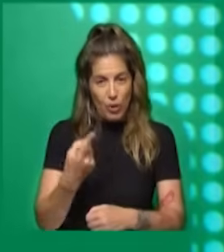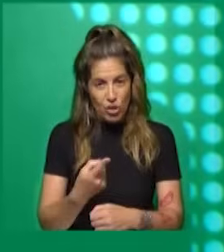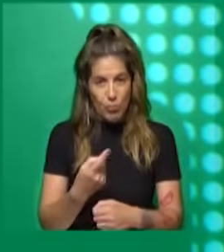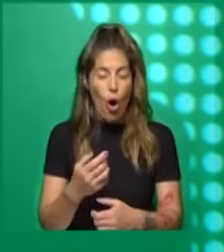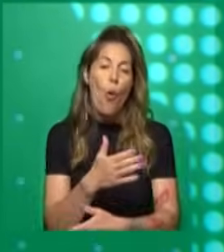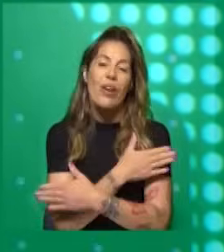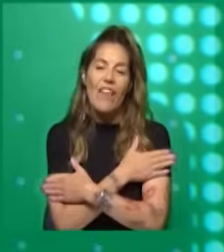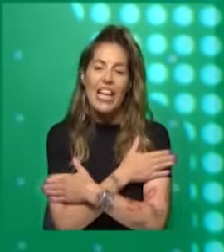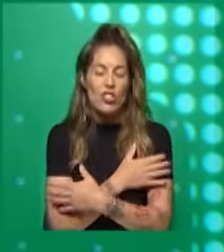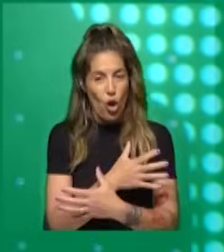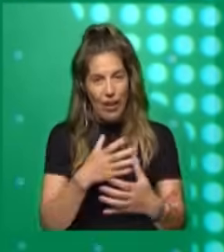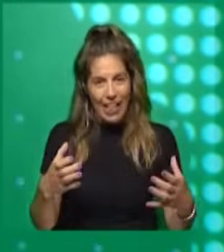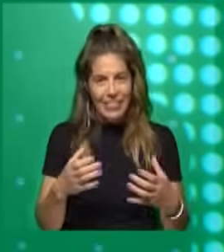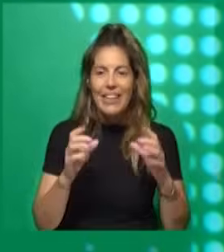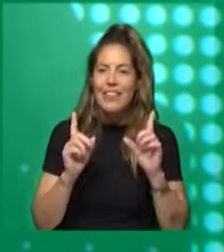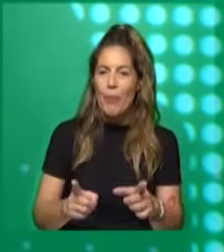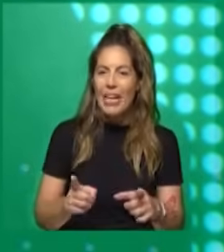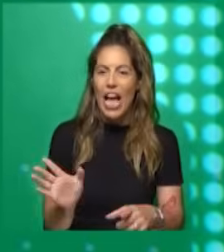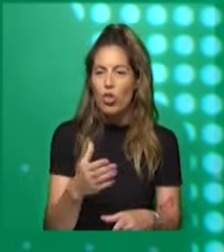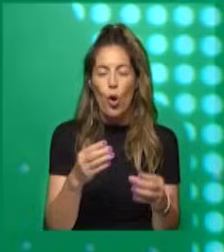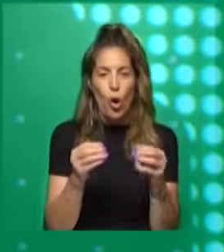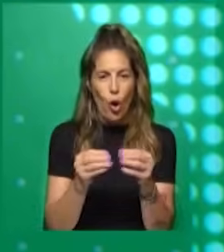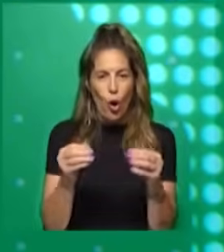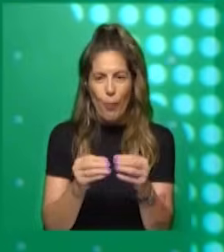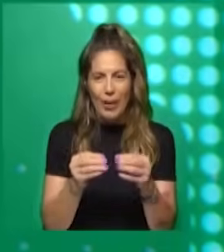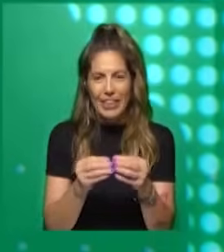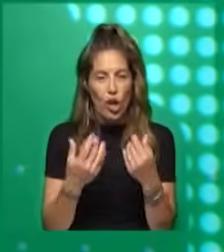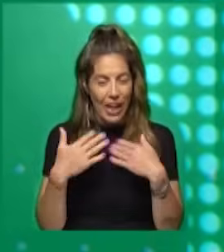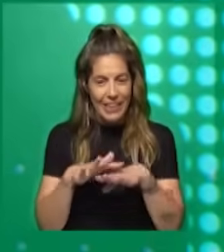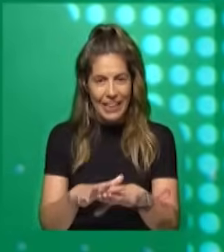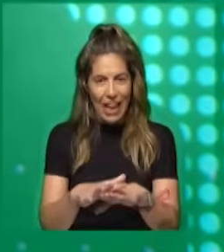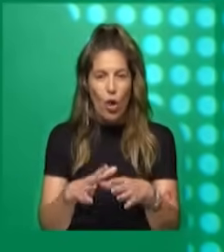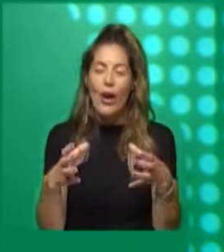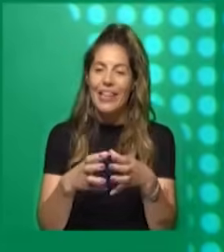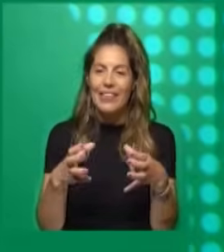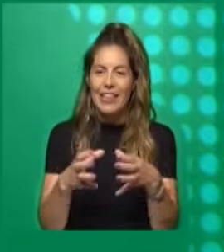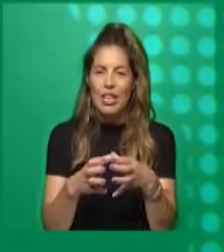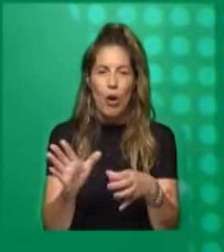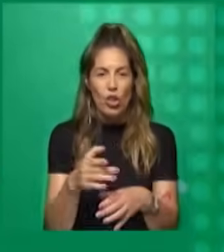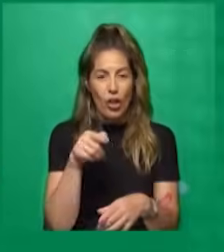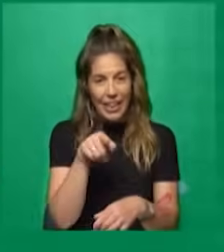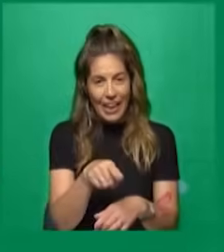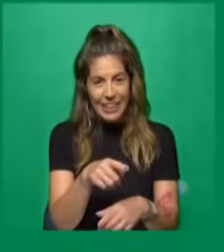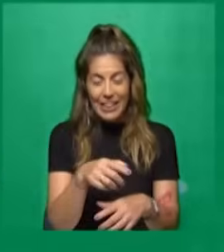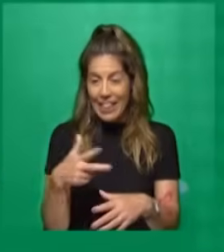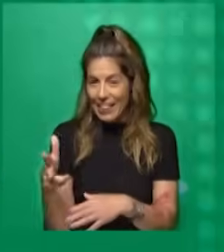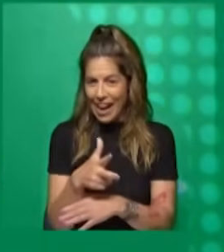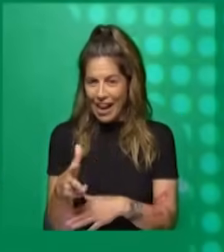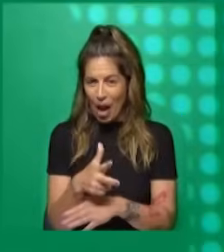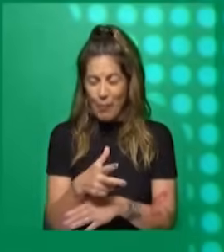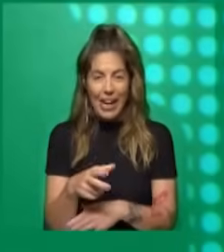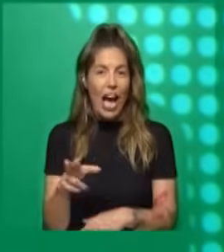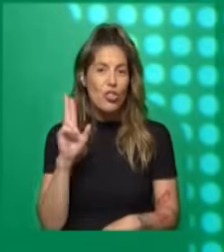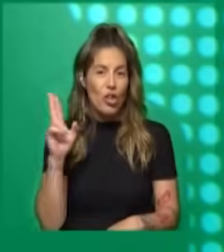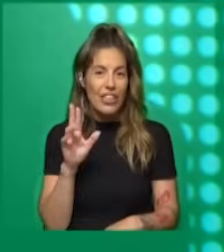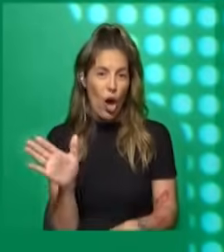mandamos un abrazo muy grande. Y por supuesto a todos los compañeros que han formado parte de este equipo, a todos los que están allí detrás de cámaras, a los